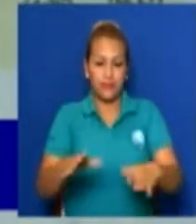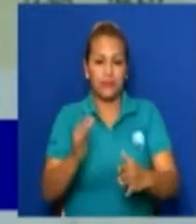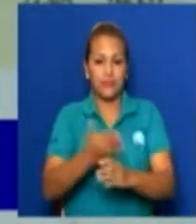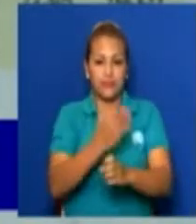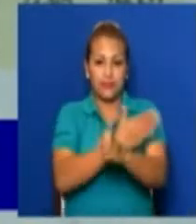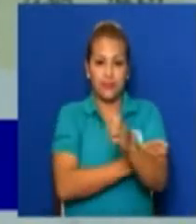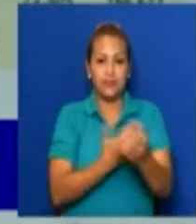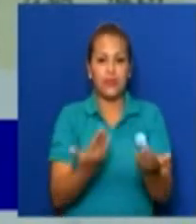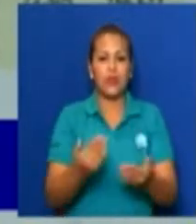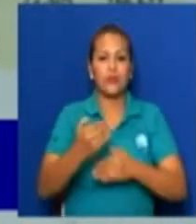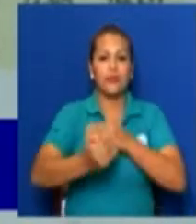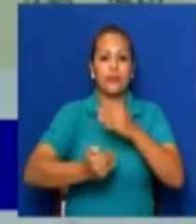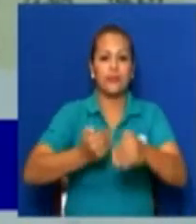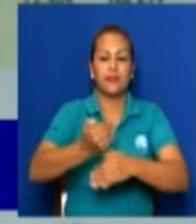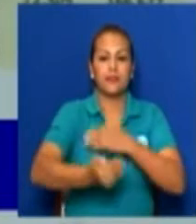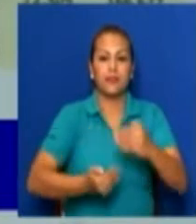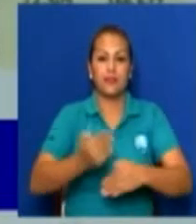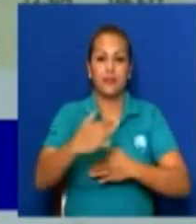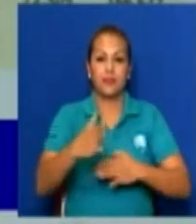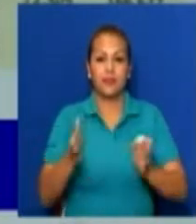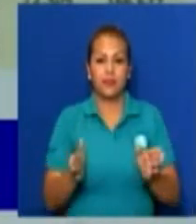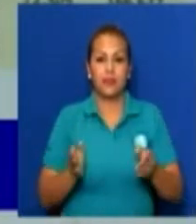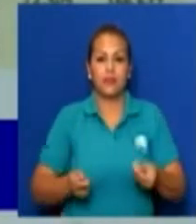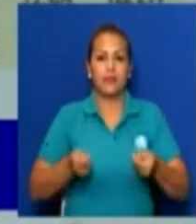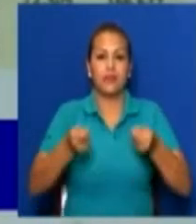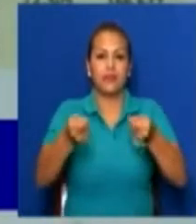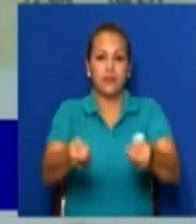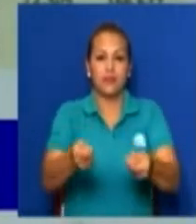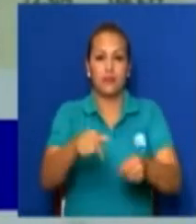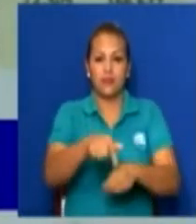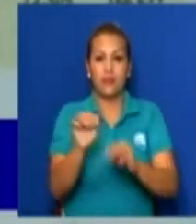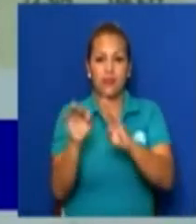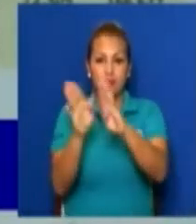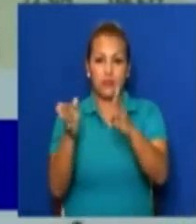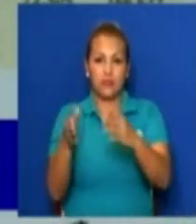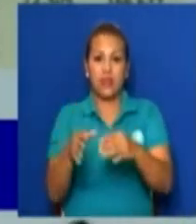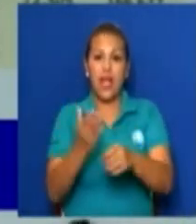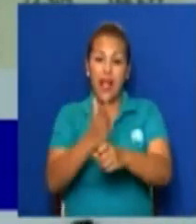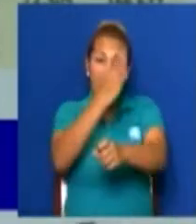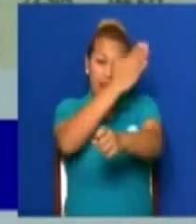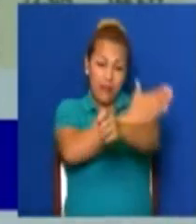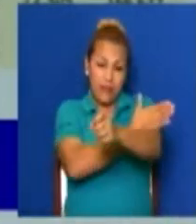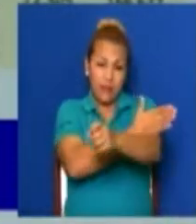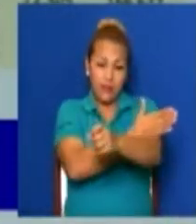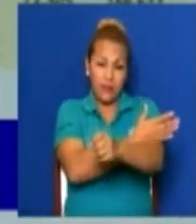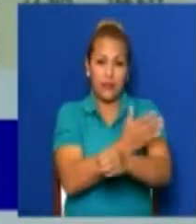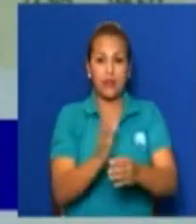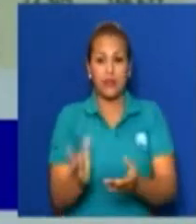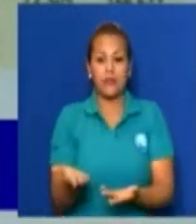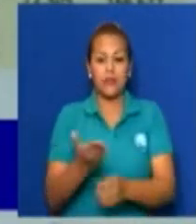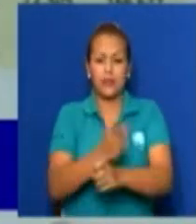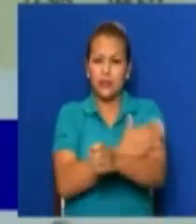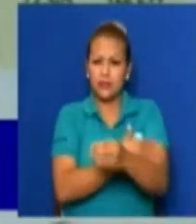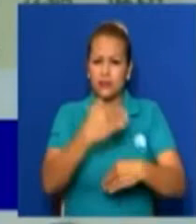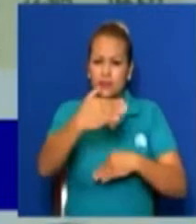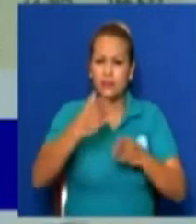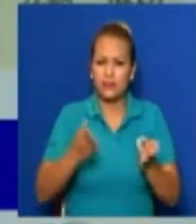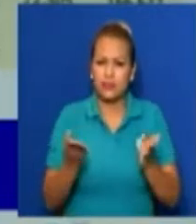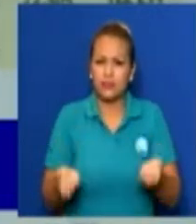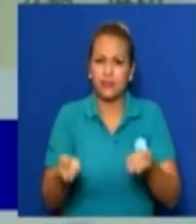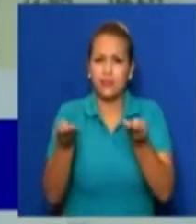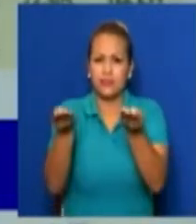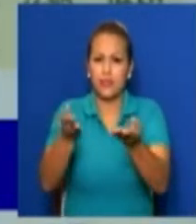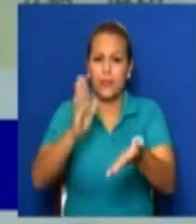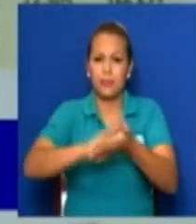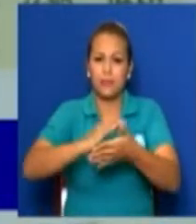procesos de titulación se le entregaban los títulos a los varones. Hoy los